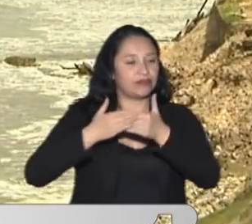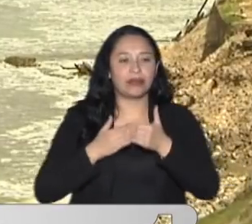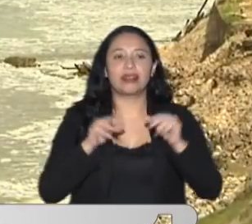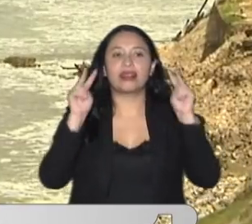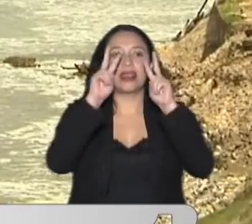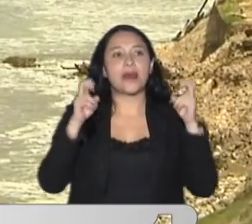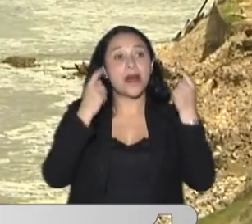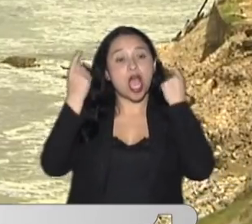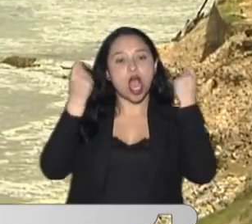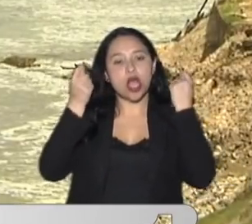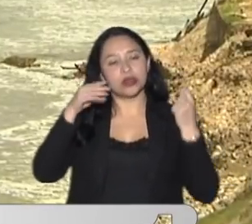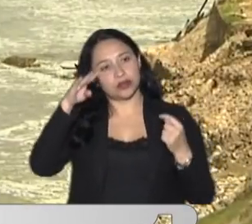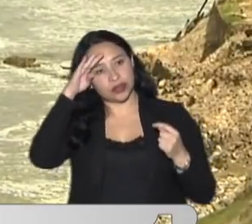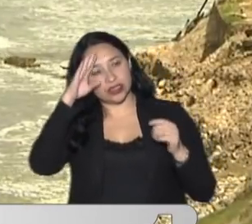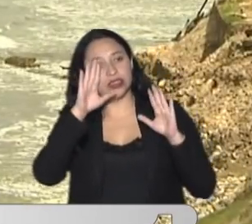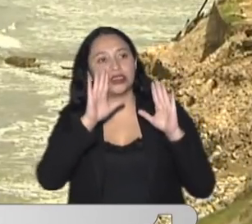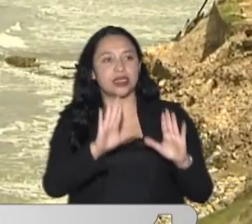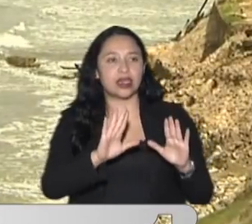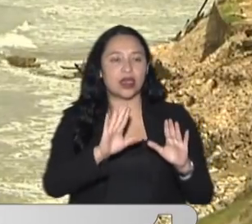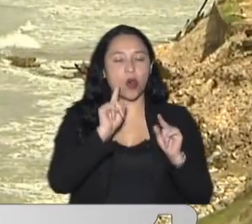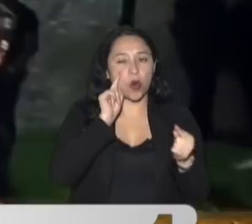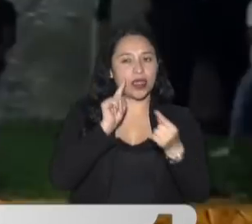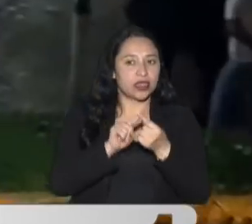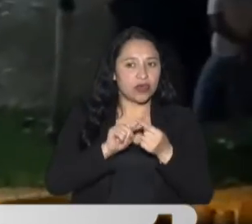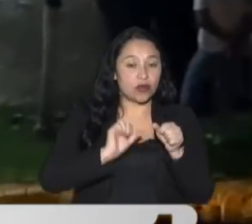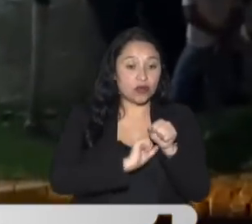extremado para evitar la propagación del COVID-19.